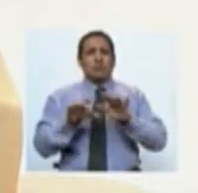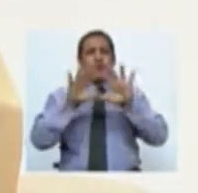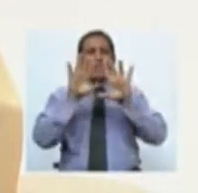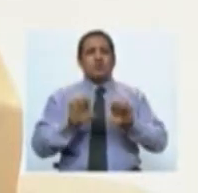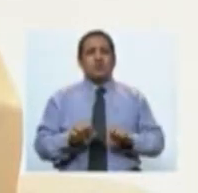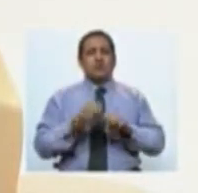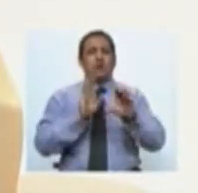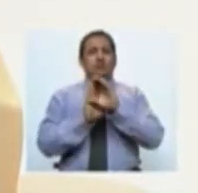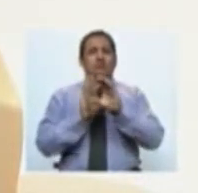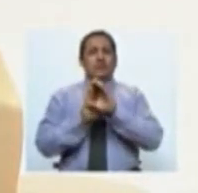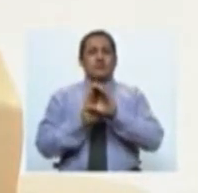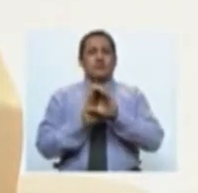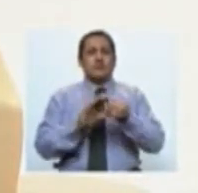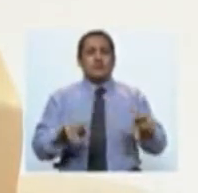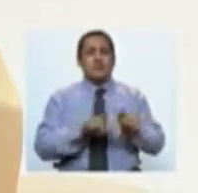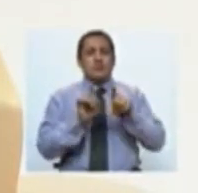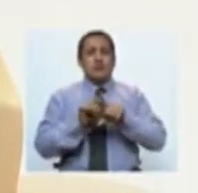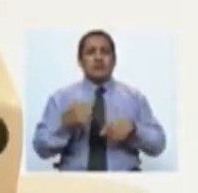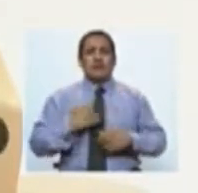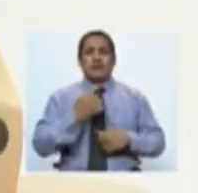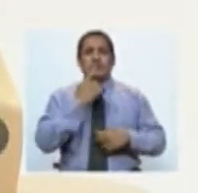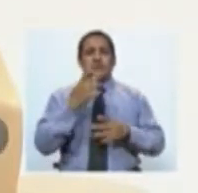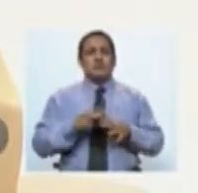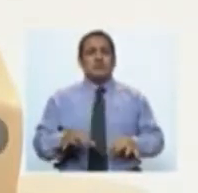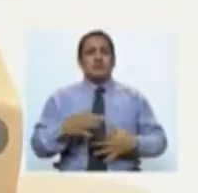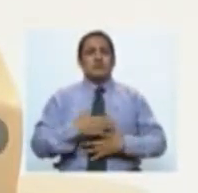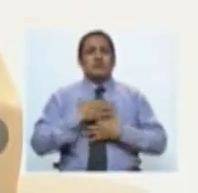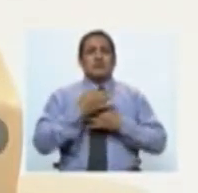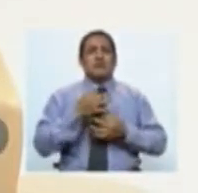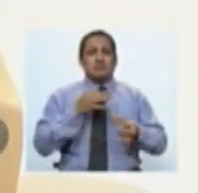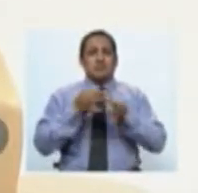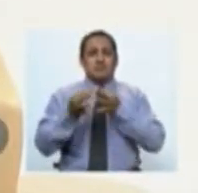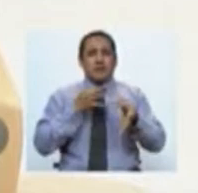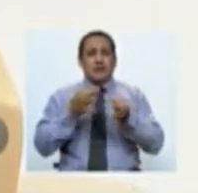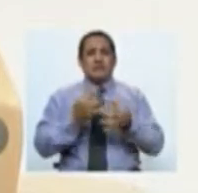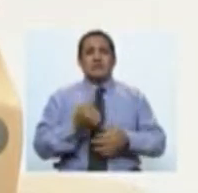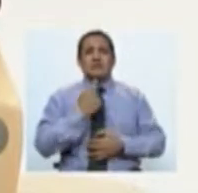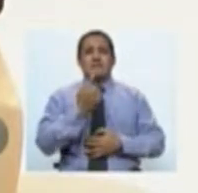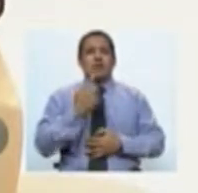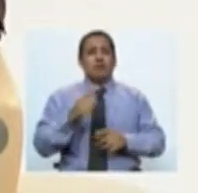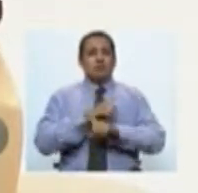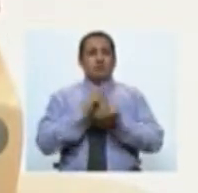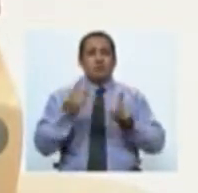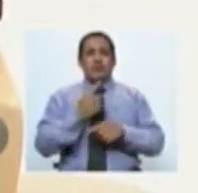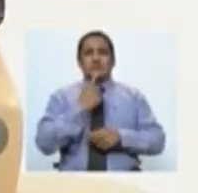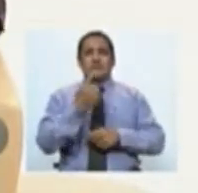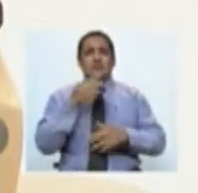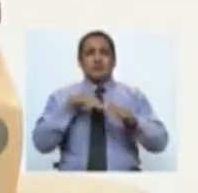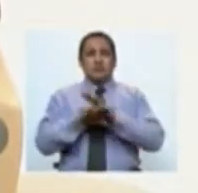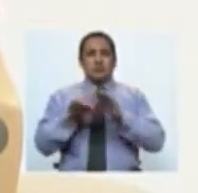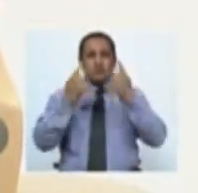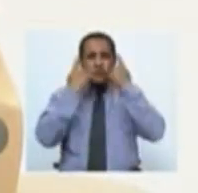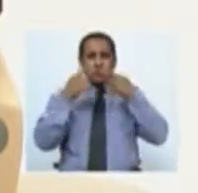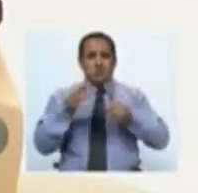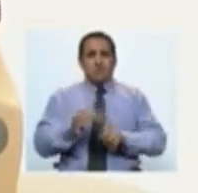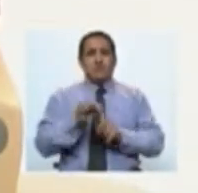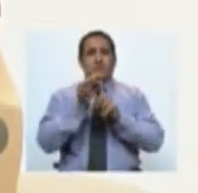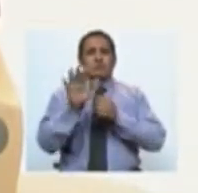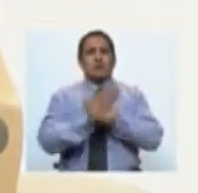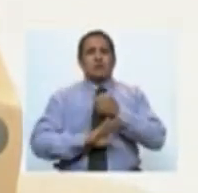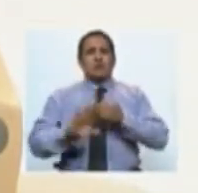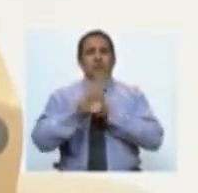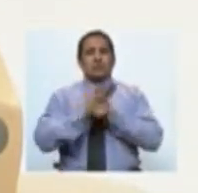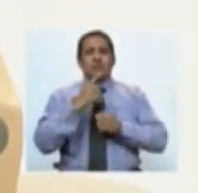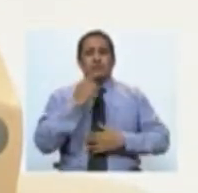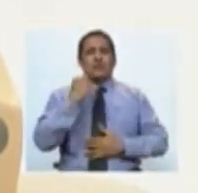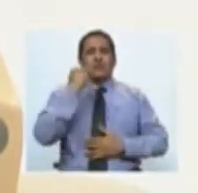de constitucionalidad, ¿no? Que también es interesante para señalar si estamos o no dentro de los márgenes de esta especial